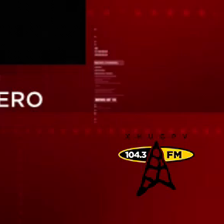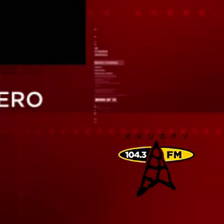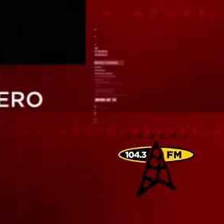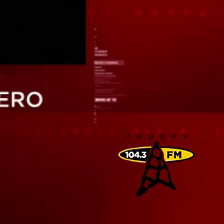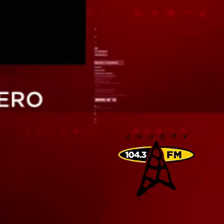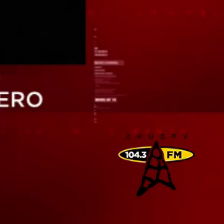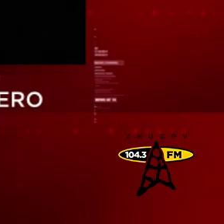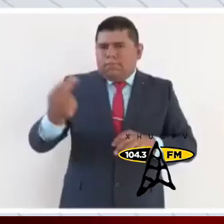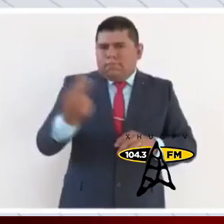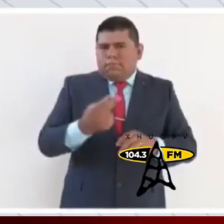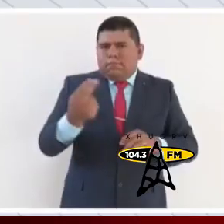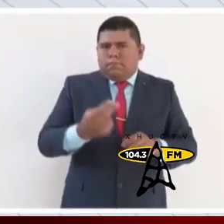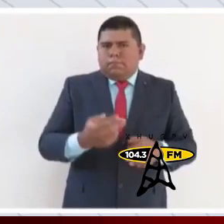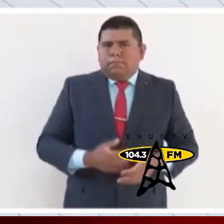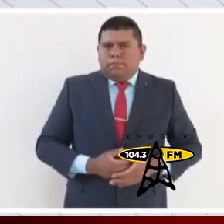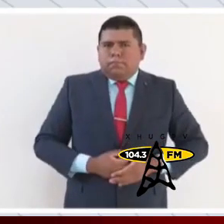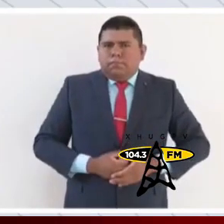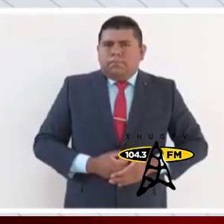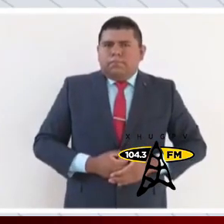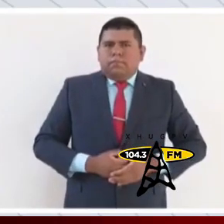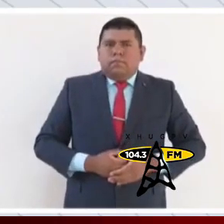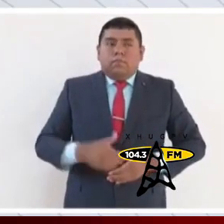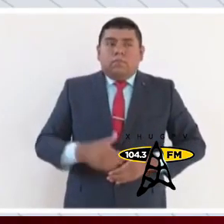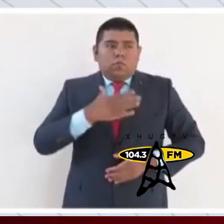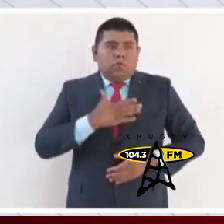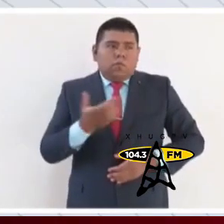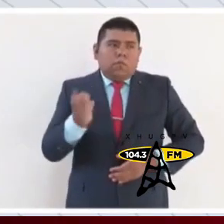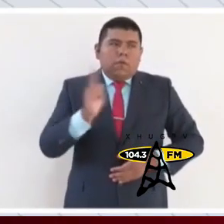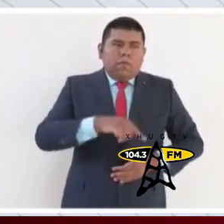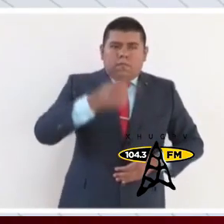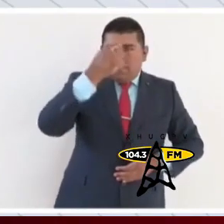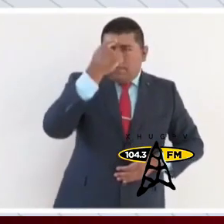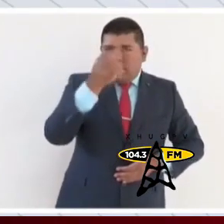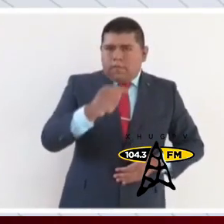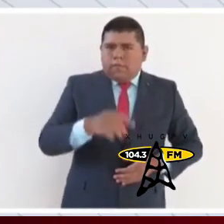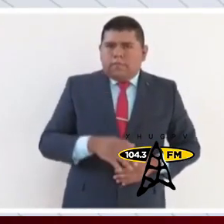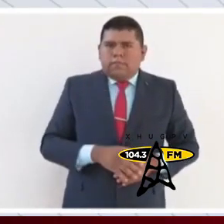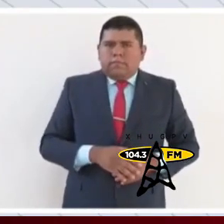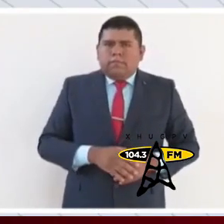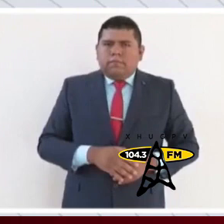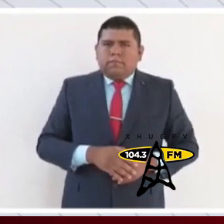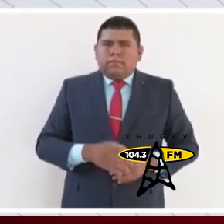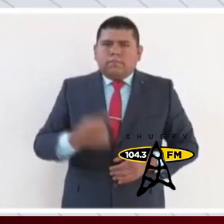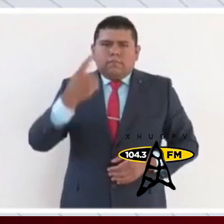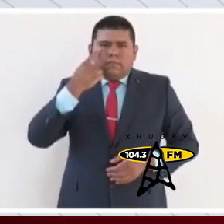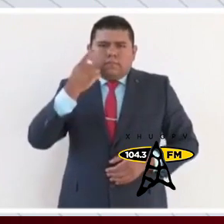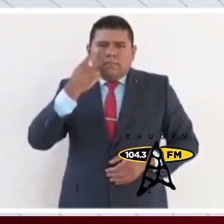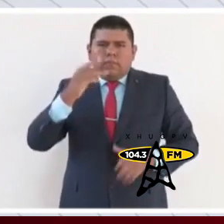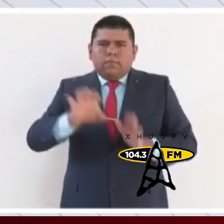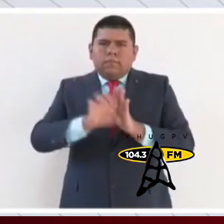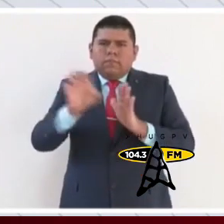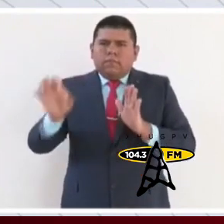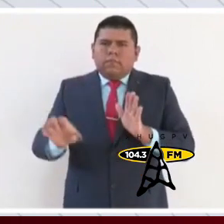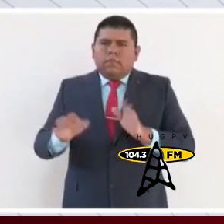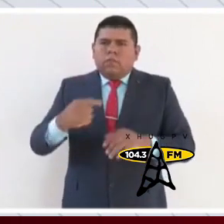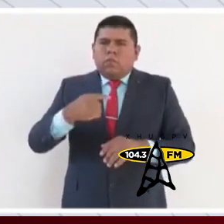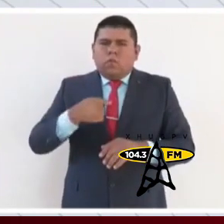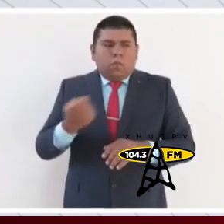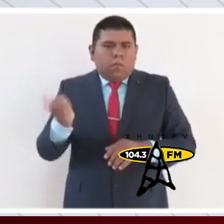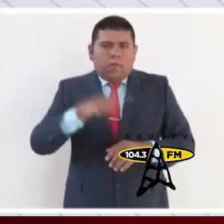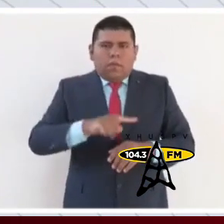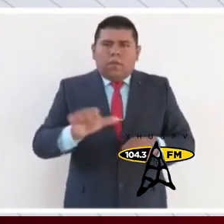y los nayaritas, agregó Navarro Quintero en redes sociales. La carretera de cuota concesionada al Grupo Carso, identificada como